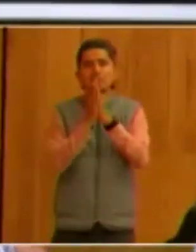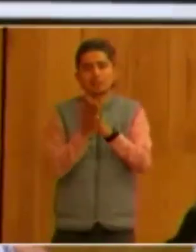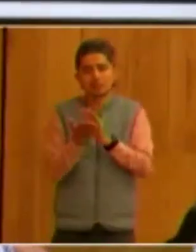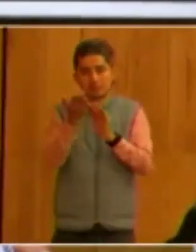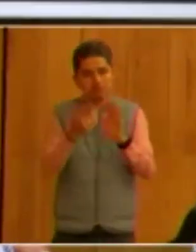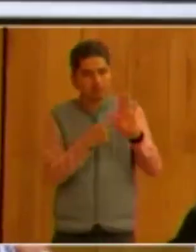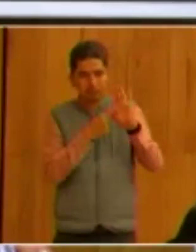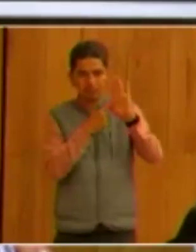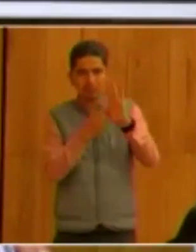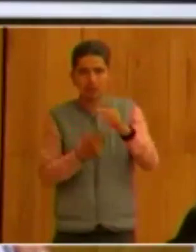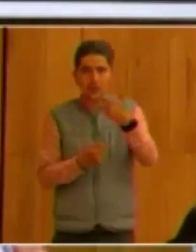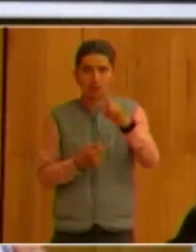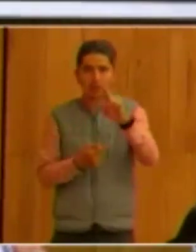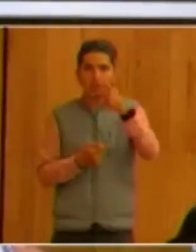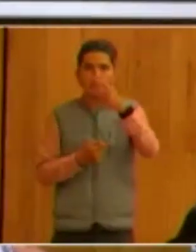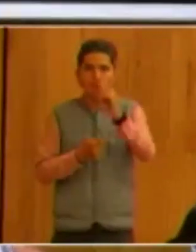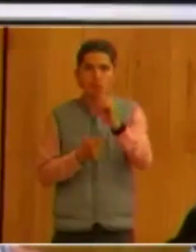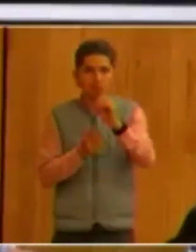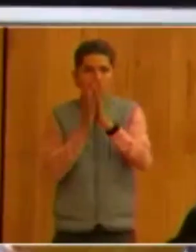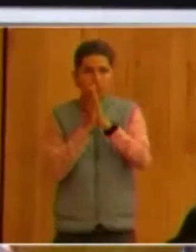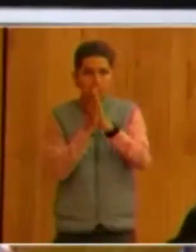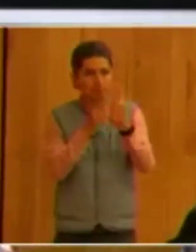a Hugo, si es tan amable, en proyectarlo.